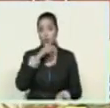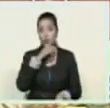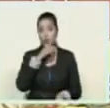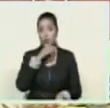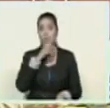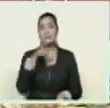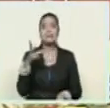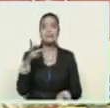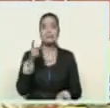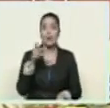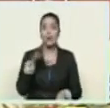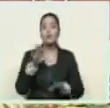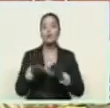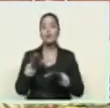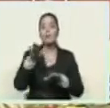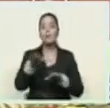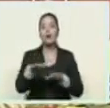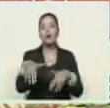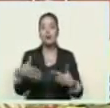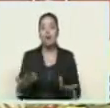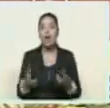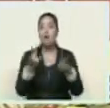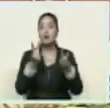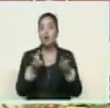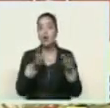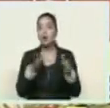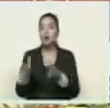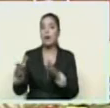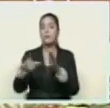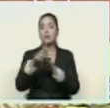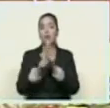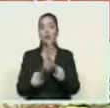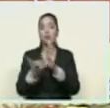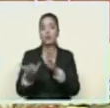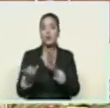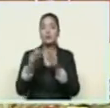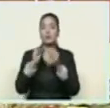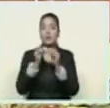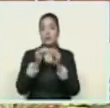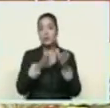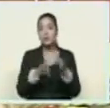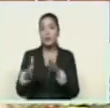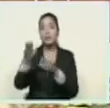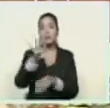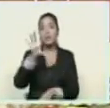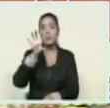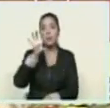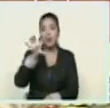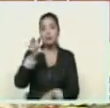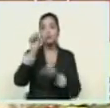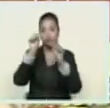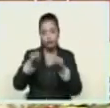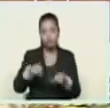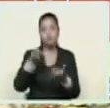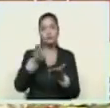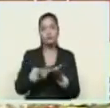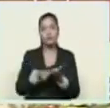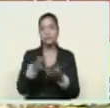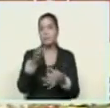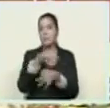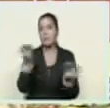según dos pasos del nuevo camino contingente de recuperación del país cumplido